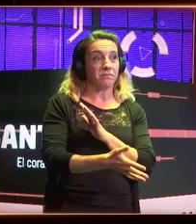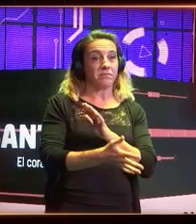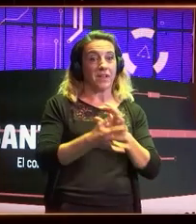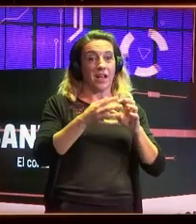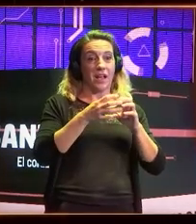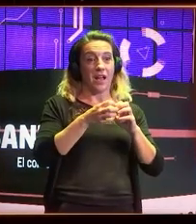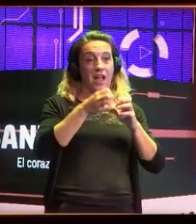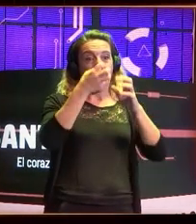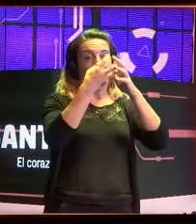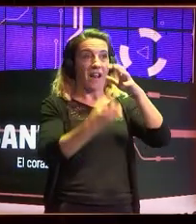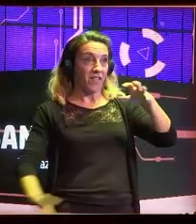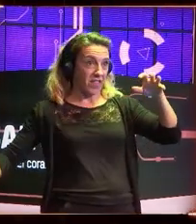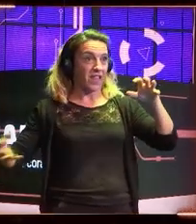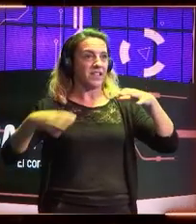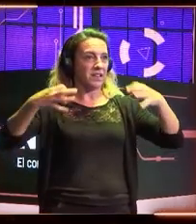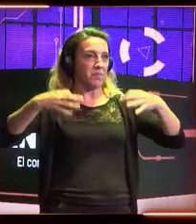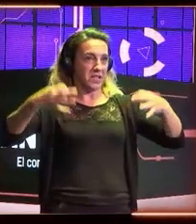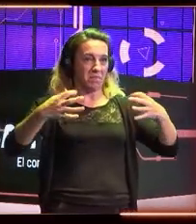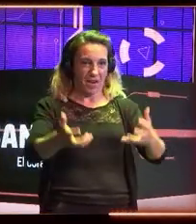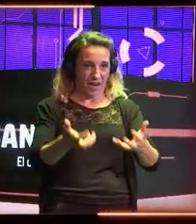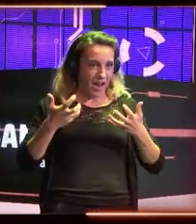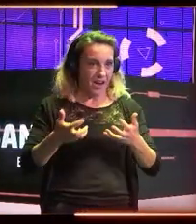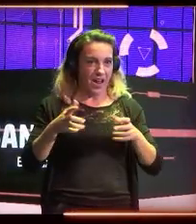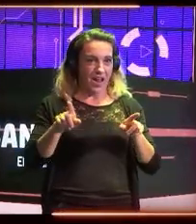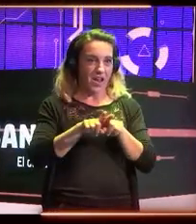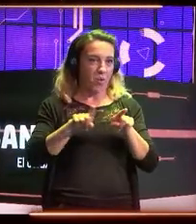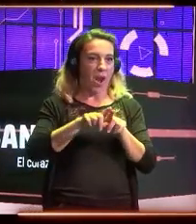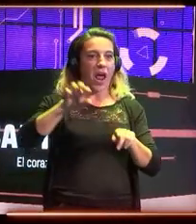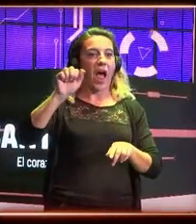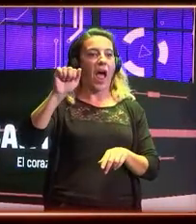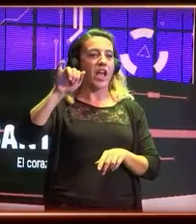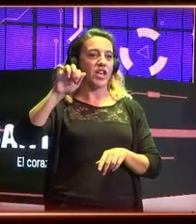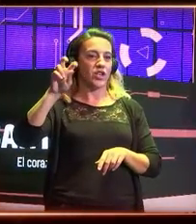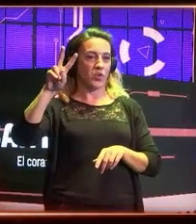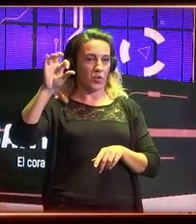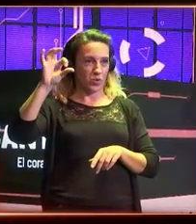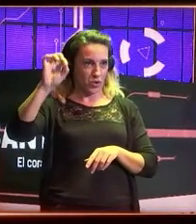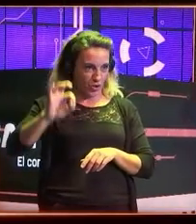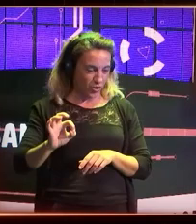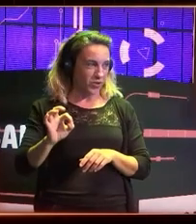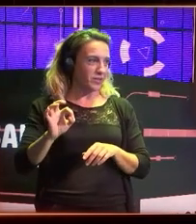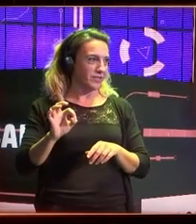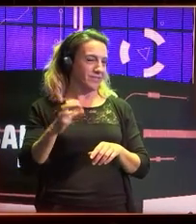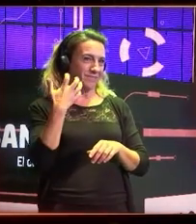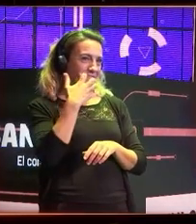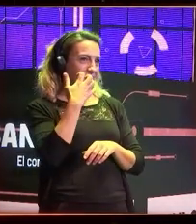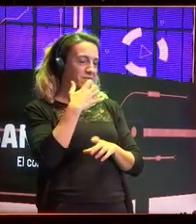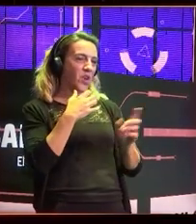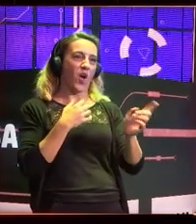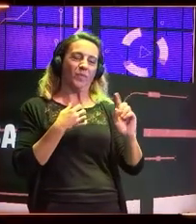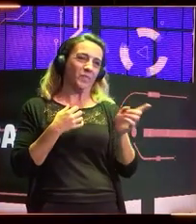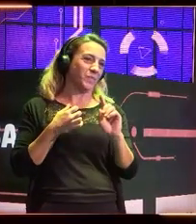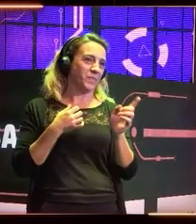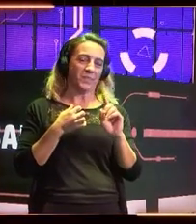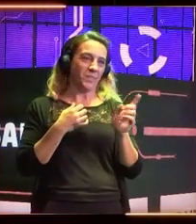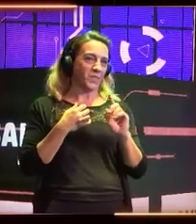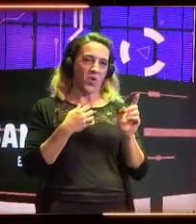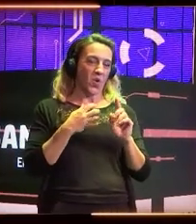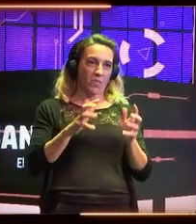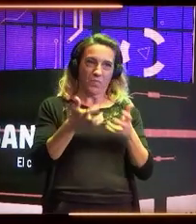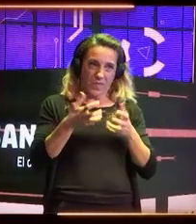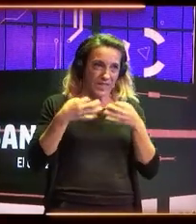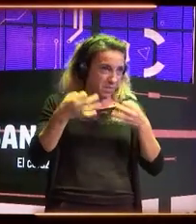como como Ayuso que siempre gana tío Eh pues no no no la verad no siempre